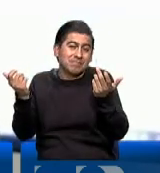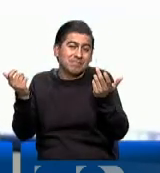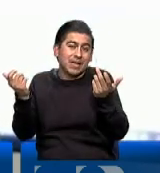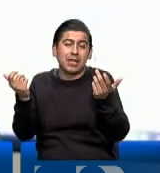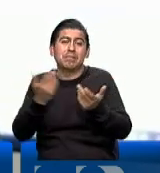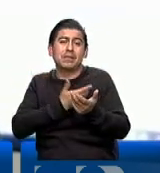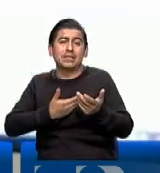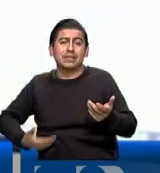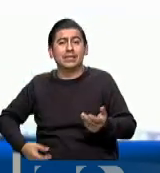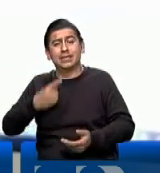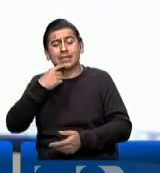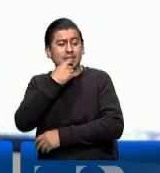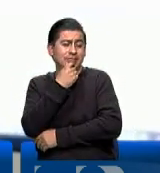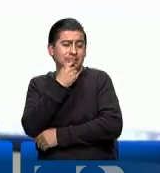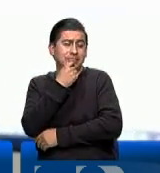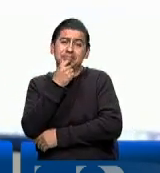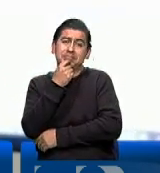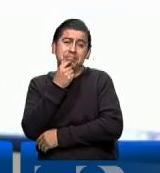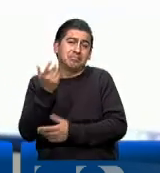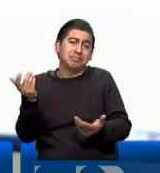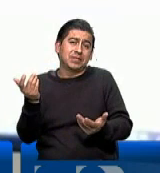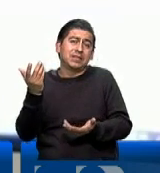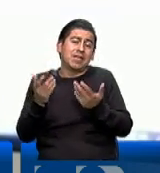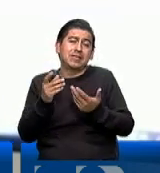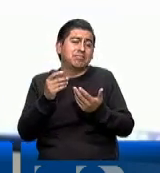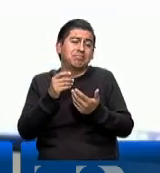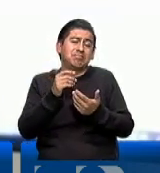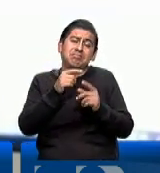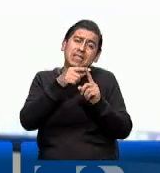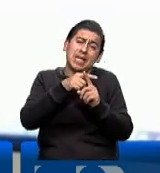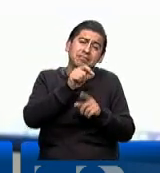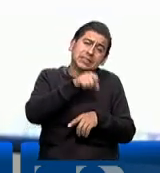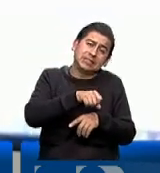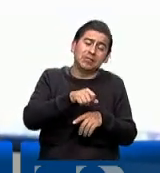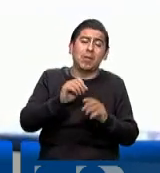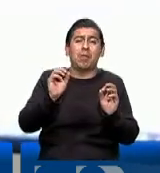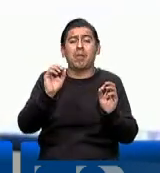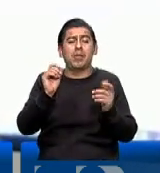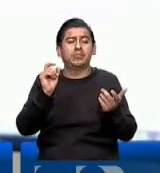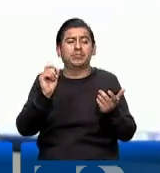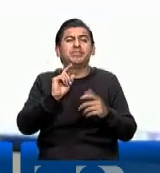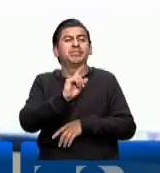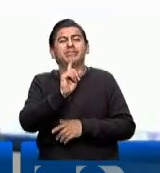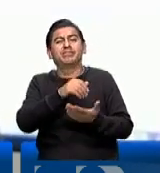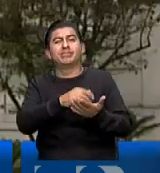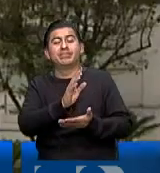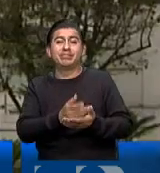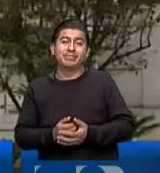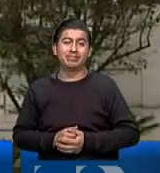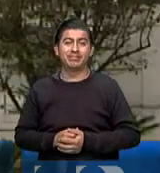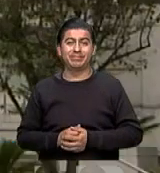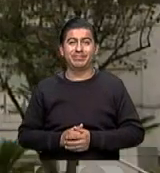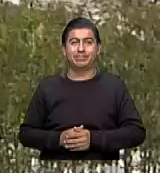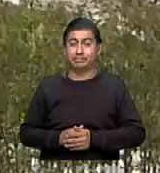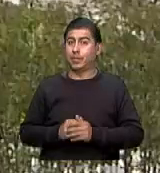las posibilidades del presidente la república de un veto marcial por decirlo menos se ve sería bastante cortas el